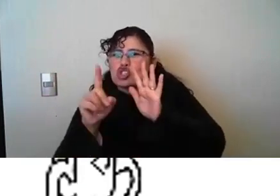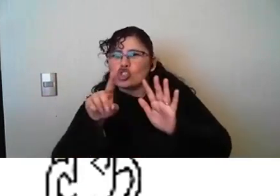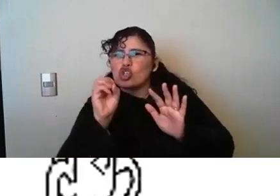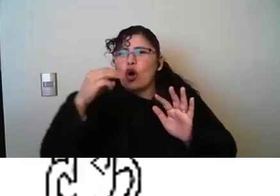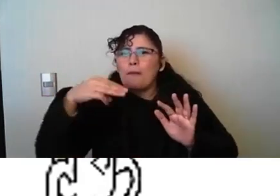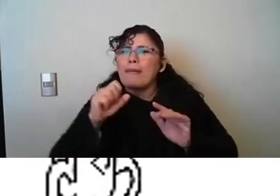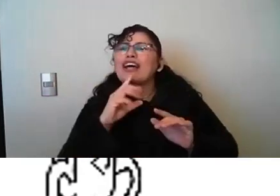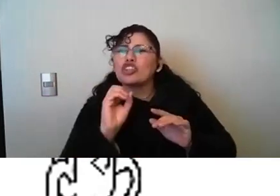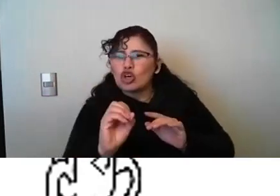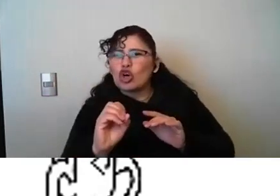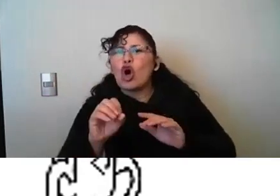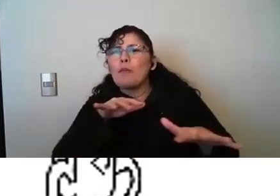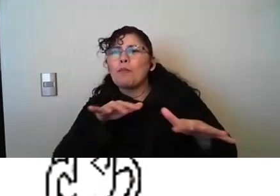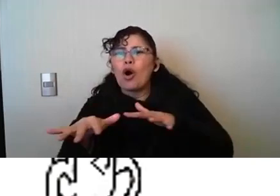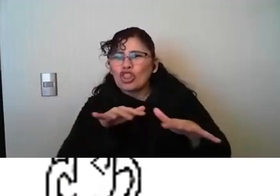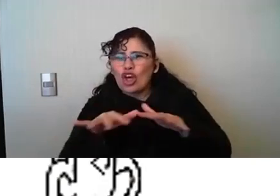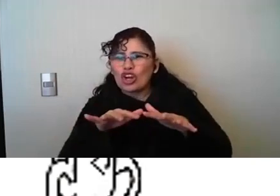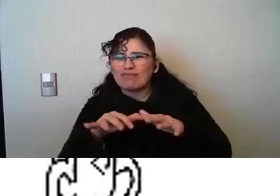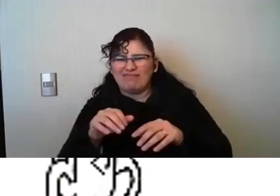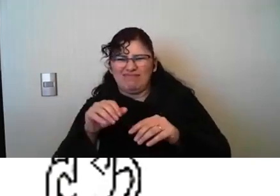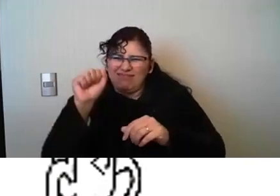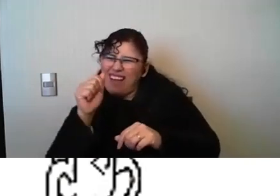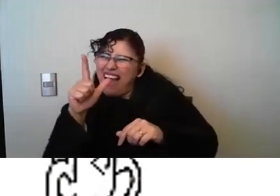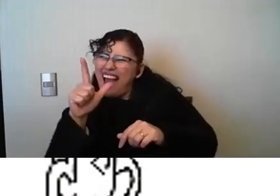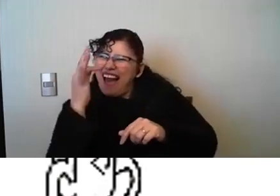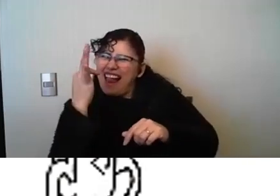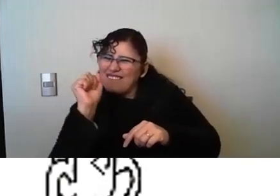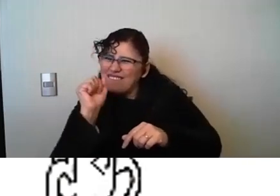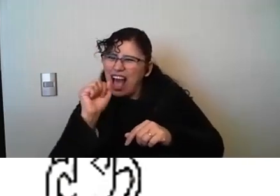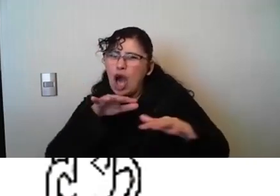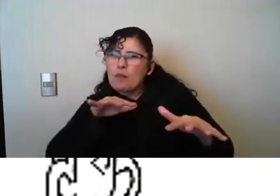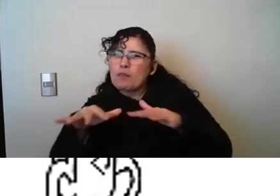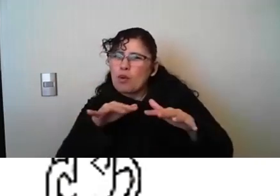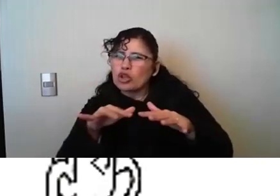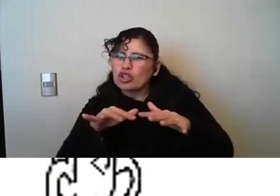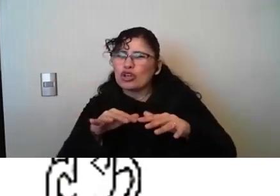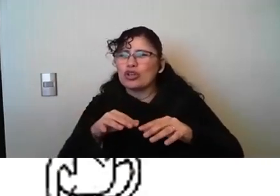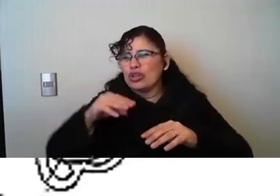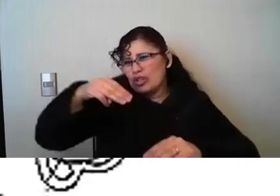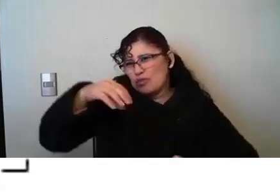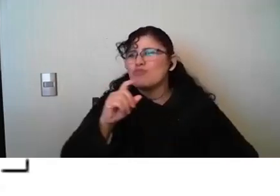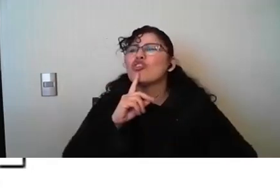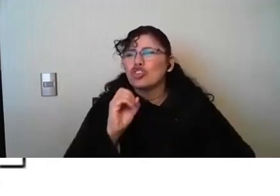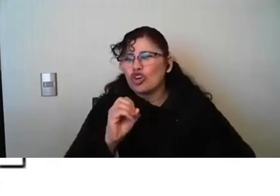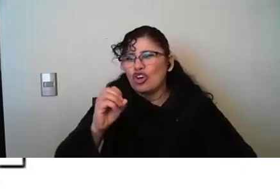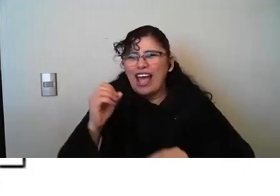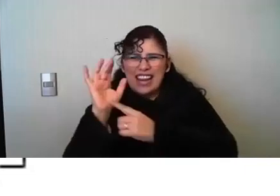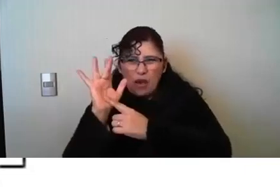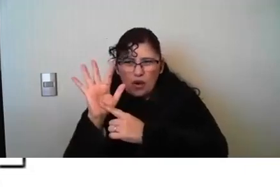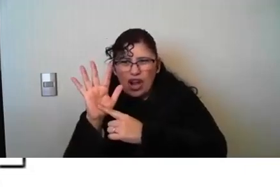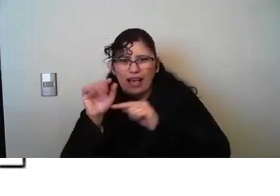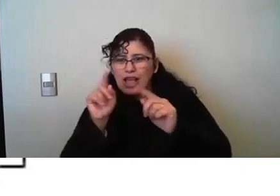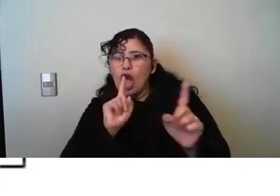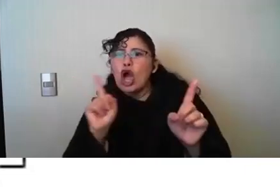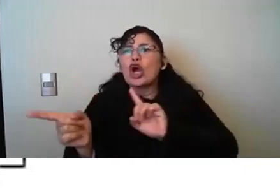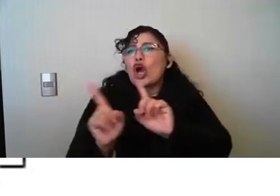alfa motoneuronas, porque lo que van a hacer es coordinar los movimientos. Y